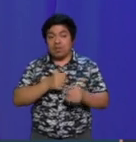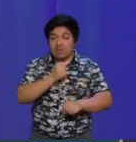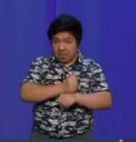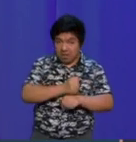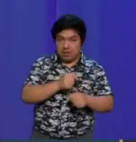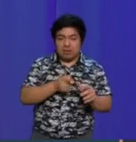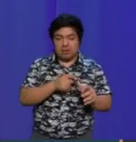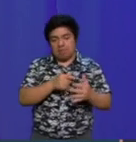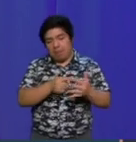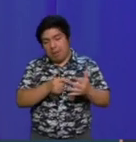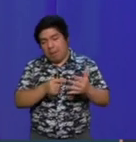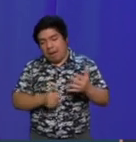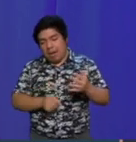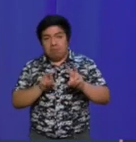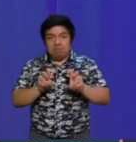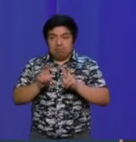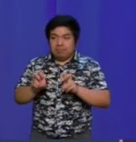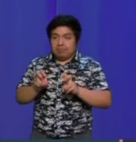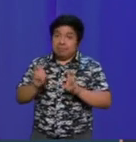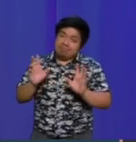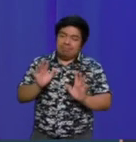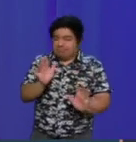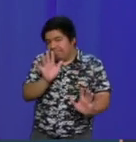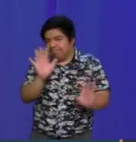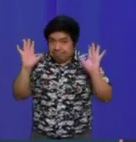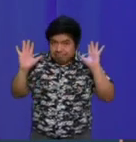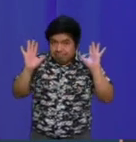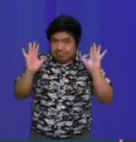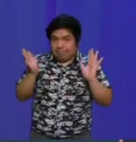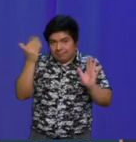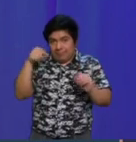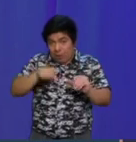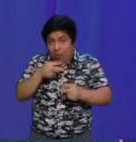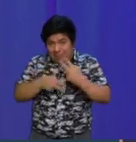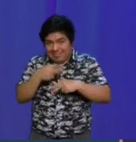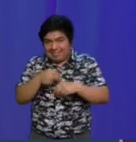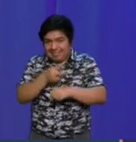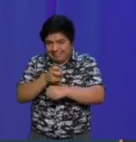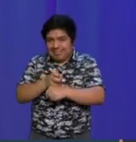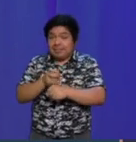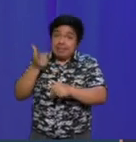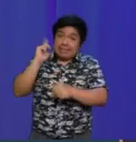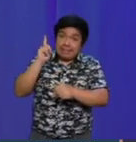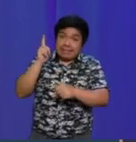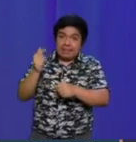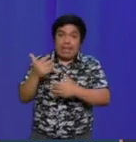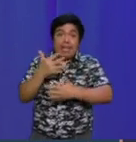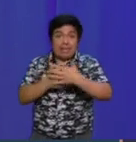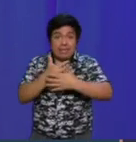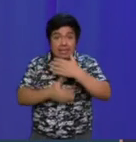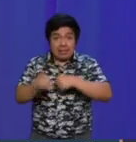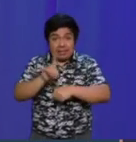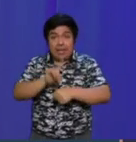atención a las causas. Se quedaron muchos temas en el tintero y me gustaría aprovechar que ya nos acompañaron hoy, ver la posibilidad de que nos veamos acá en 15